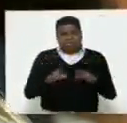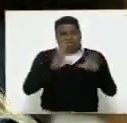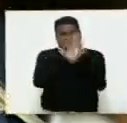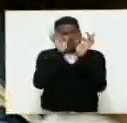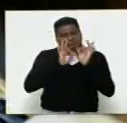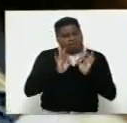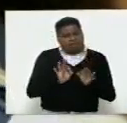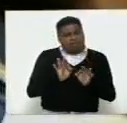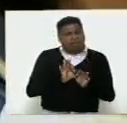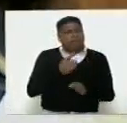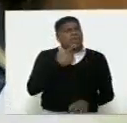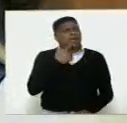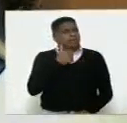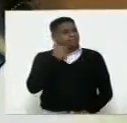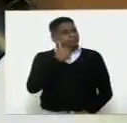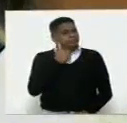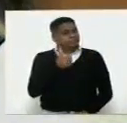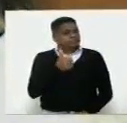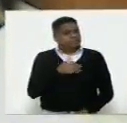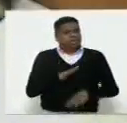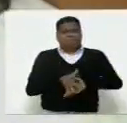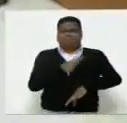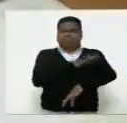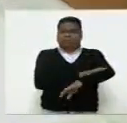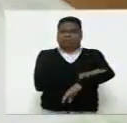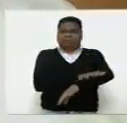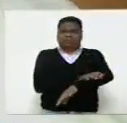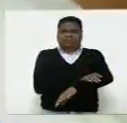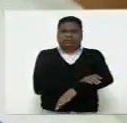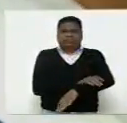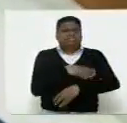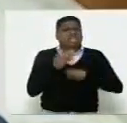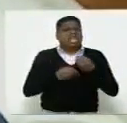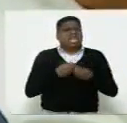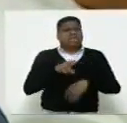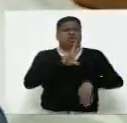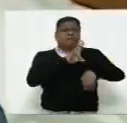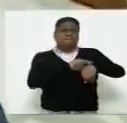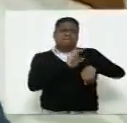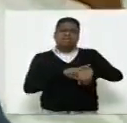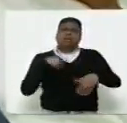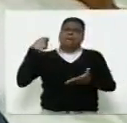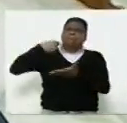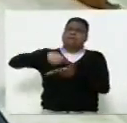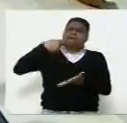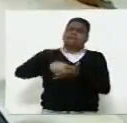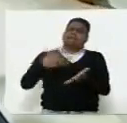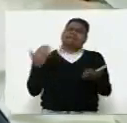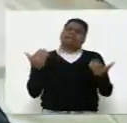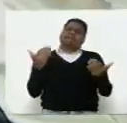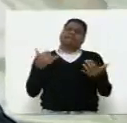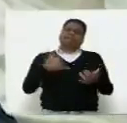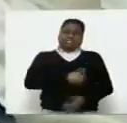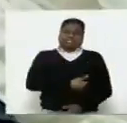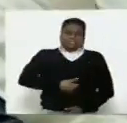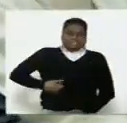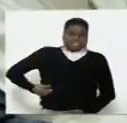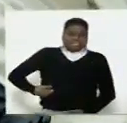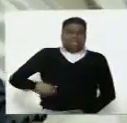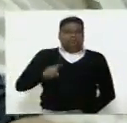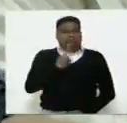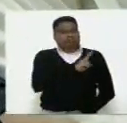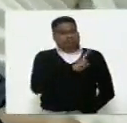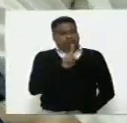patológico y que lamentablemente se ha venido medicalizando de manera extrema el parto y el nacimiento en nuestro